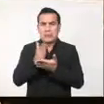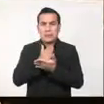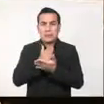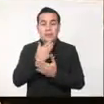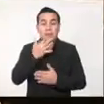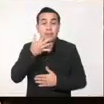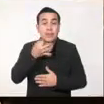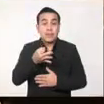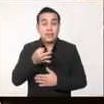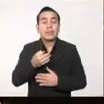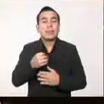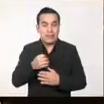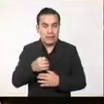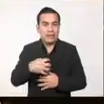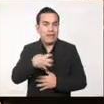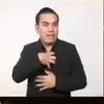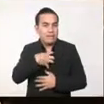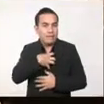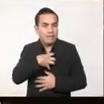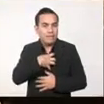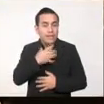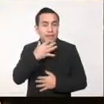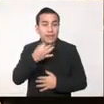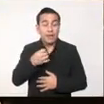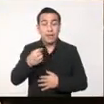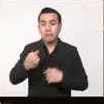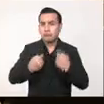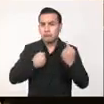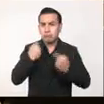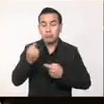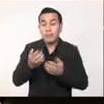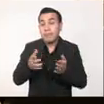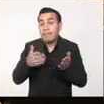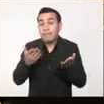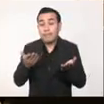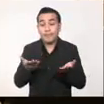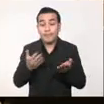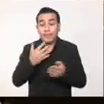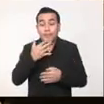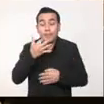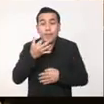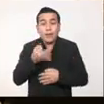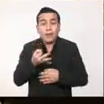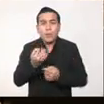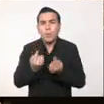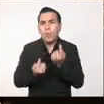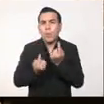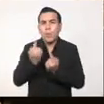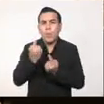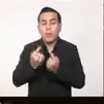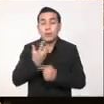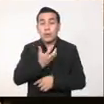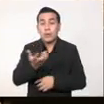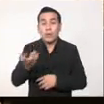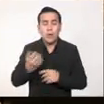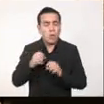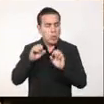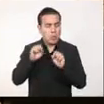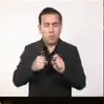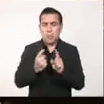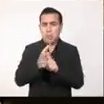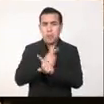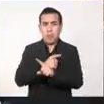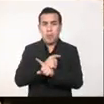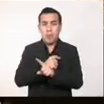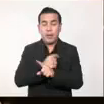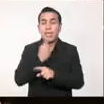Hubo algunas quejas, yo en lo personal tuve varias, pero no nada que pudiera cambiar el resultado